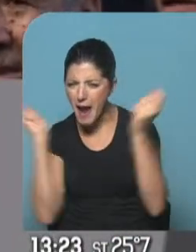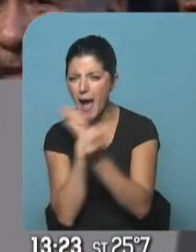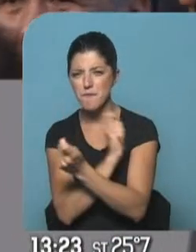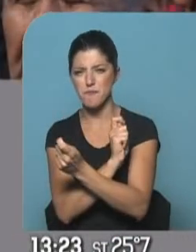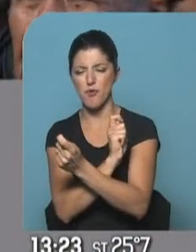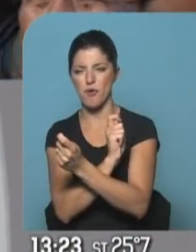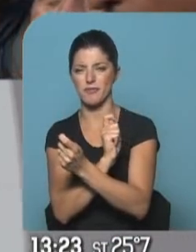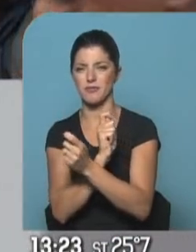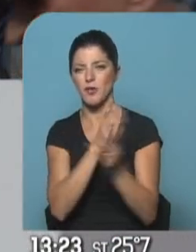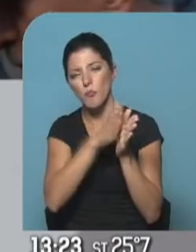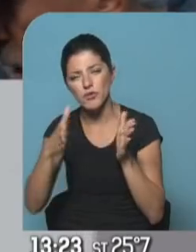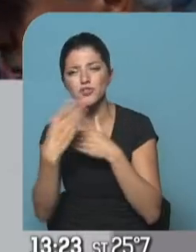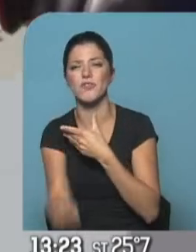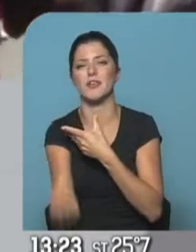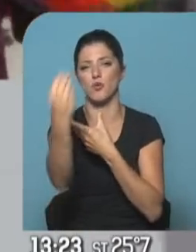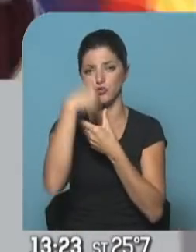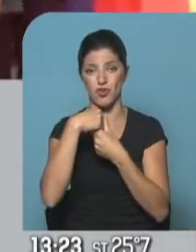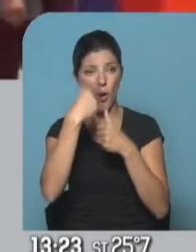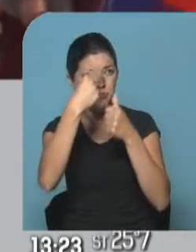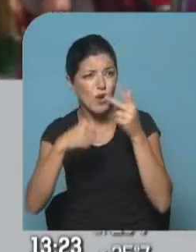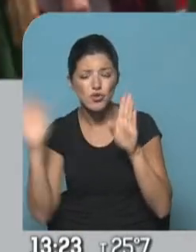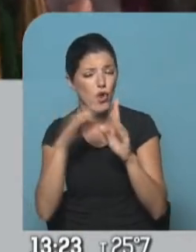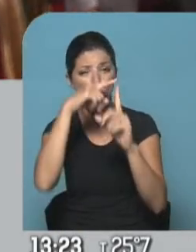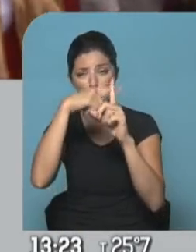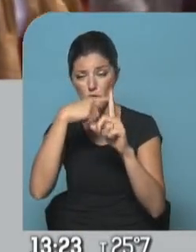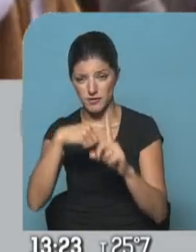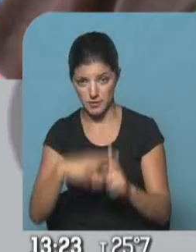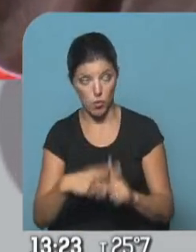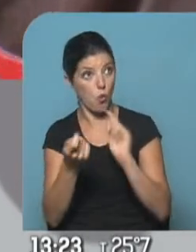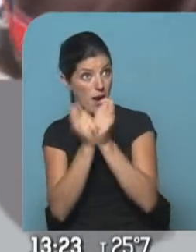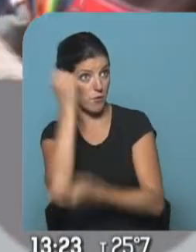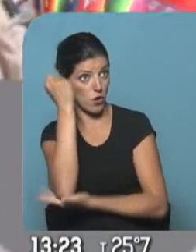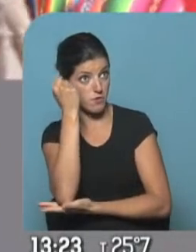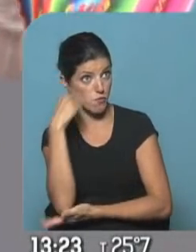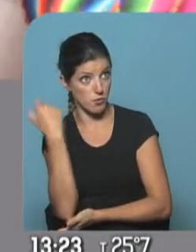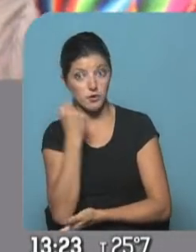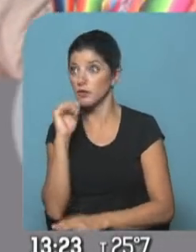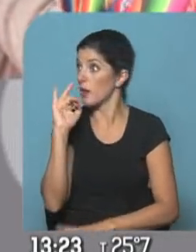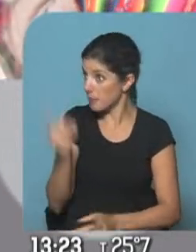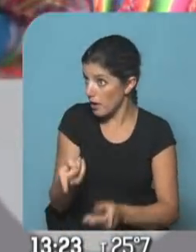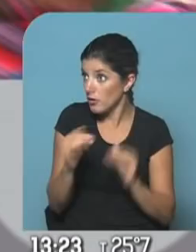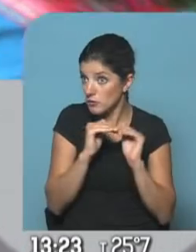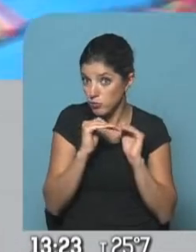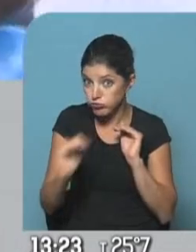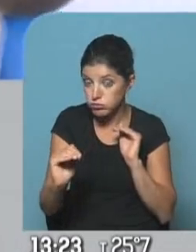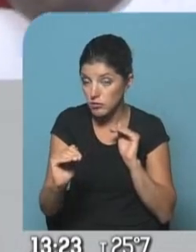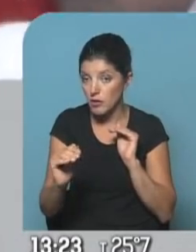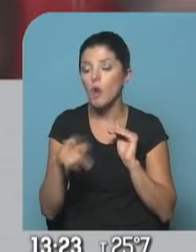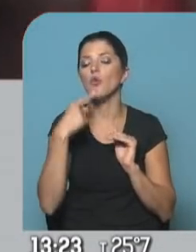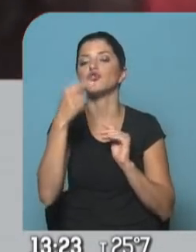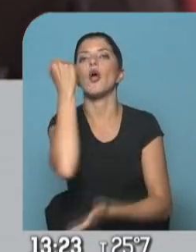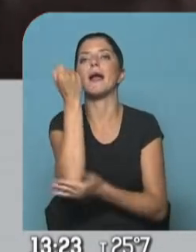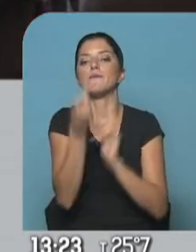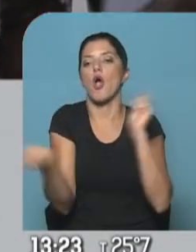serie de cuestiones, desde mi punto de vista, todas muy positivas. Transformación económica enorme, al mismo tiempo con estabilidad, porque en Venezuela hubo transformación económica y